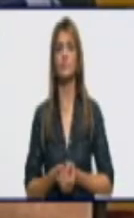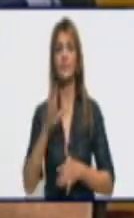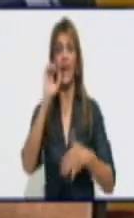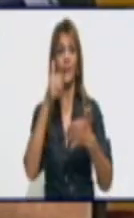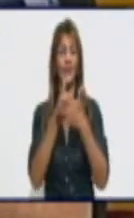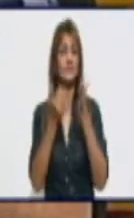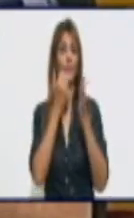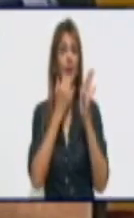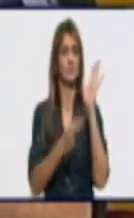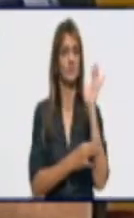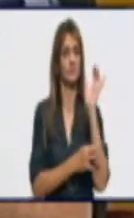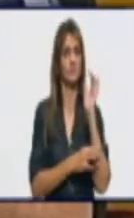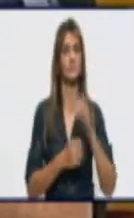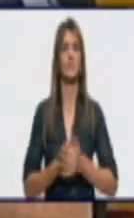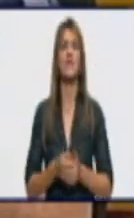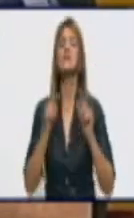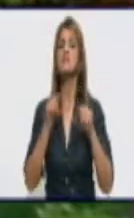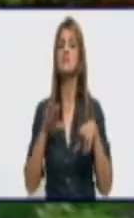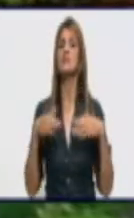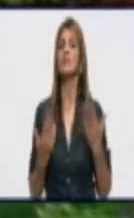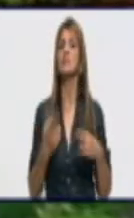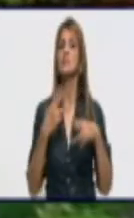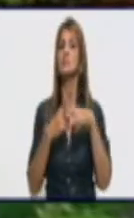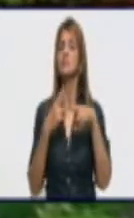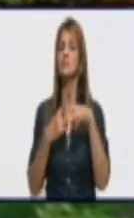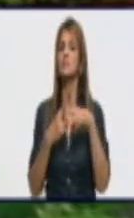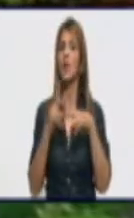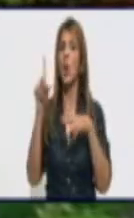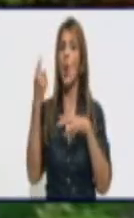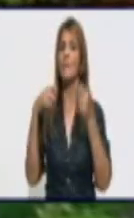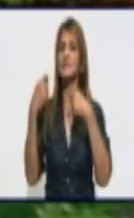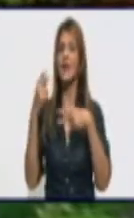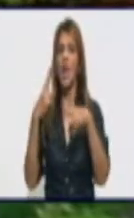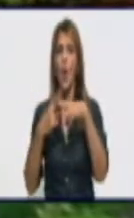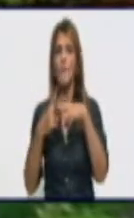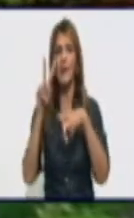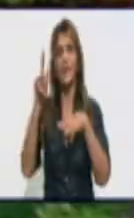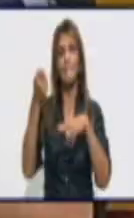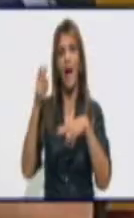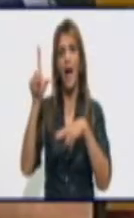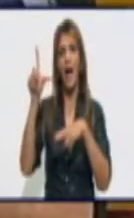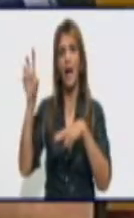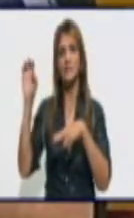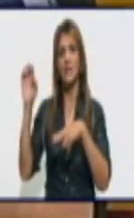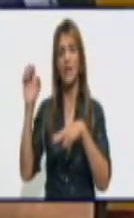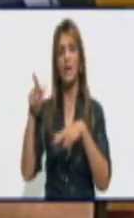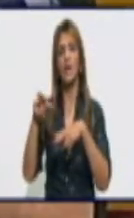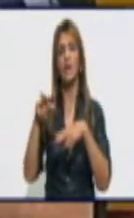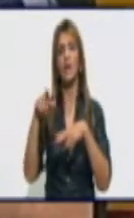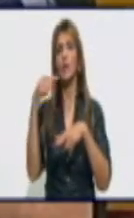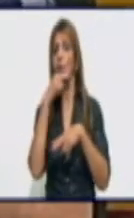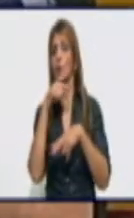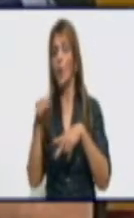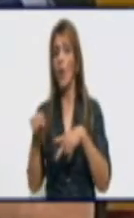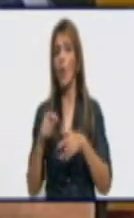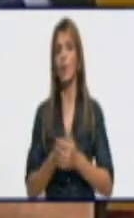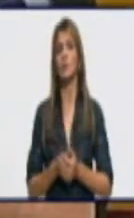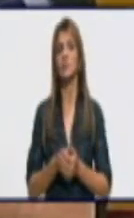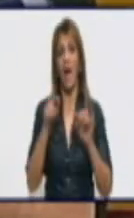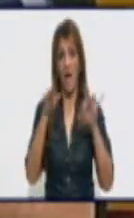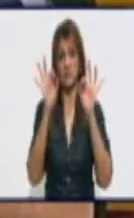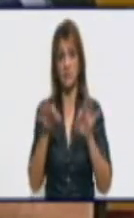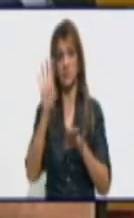Salen con el nombre comercial y de sale con Valle Rojo. Allí se va a entrar. Hoy estamos en el montaje de lo que es la tienda virtual, el espacio de facilidad del cliente, de